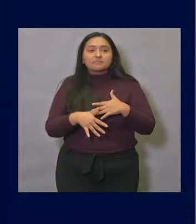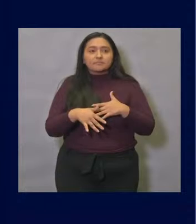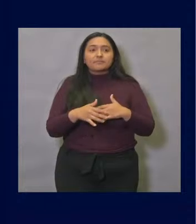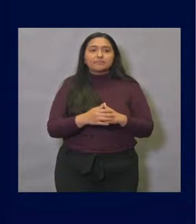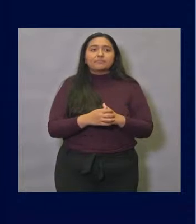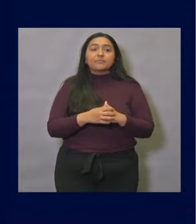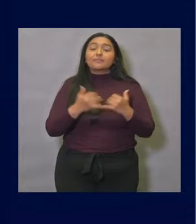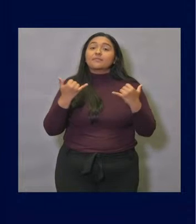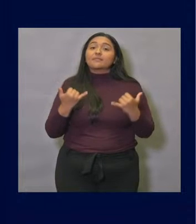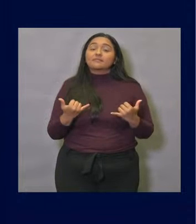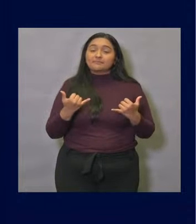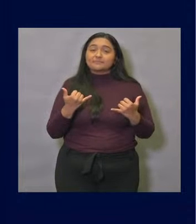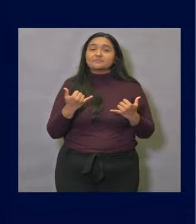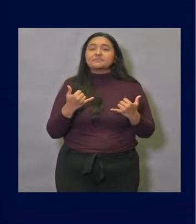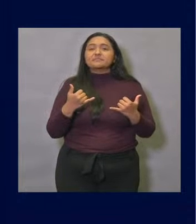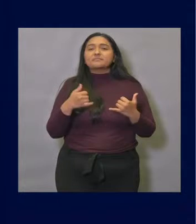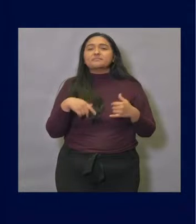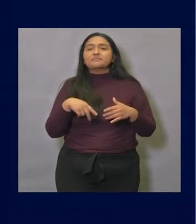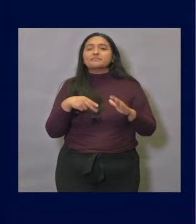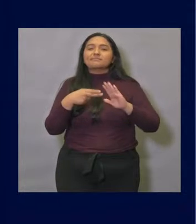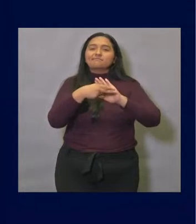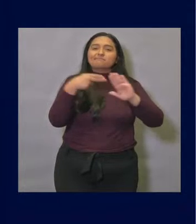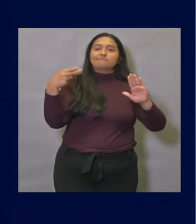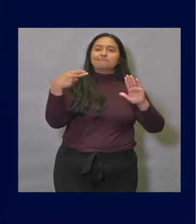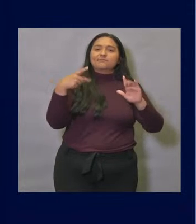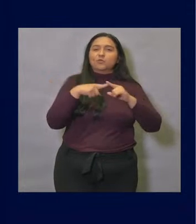utiliza ahora para describir este